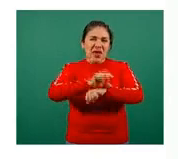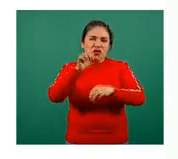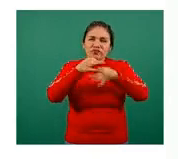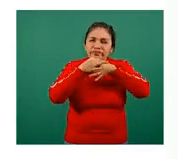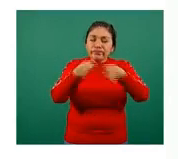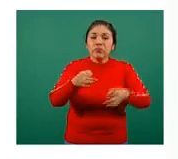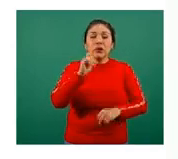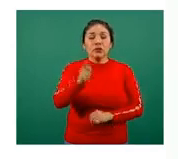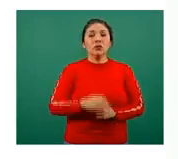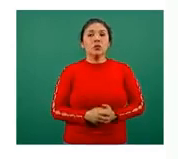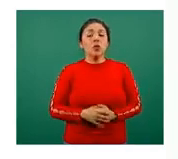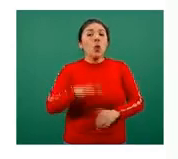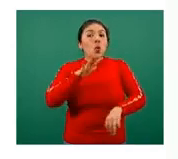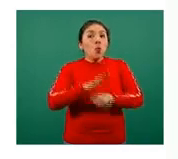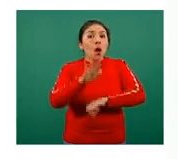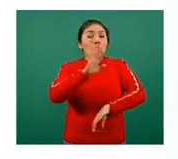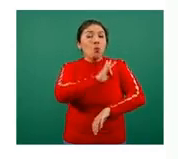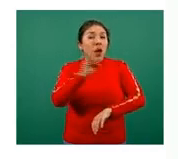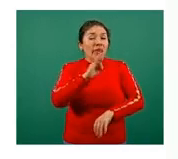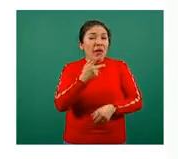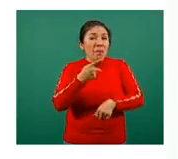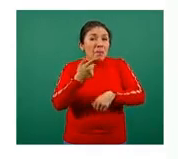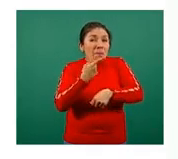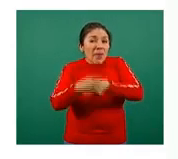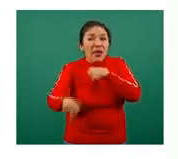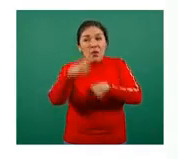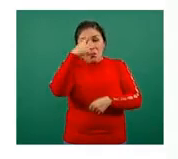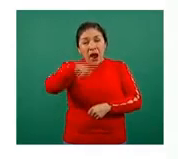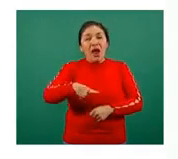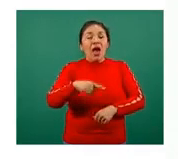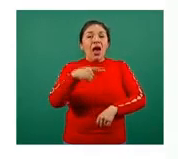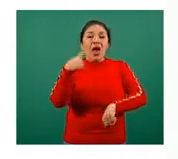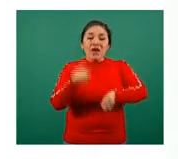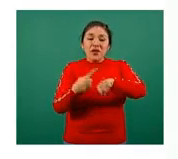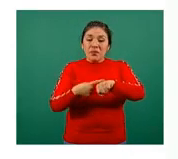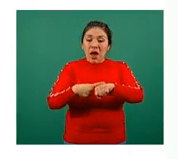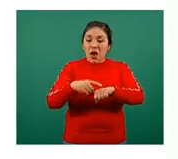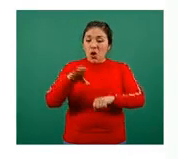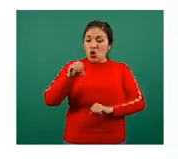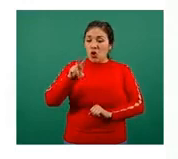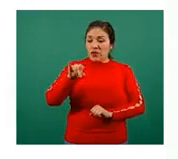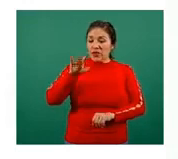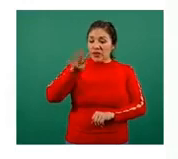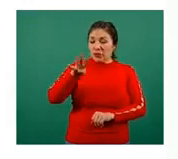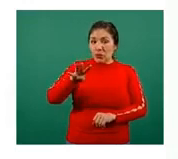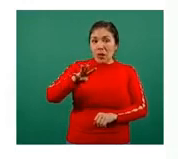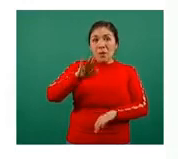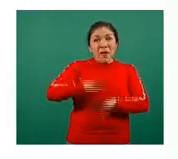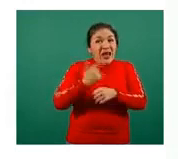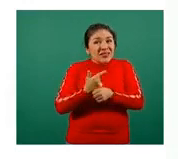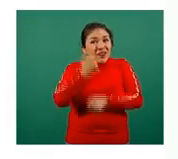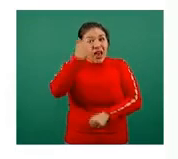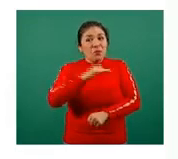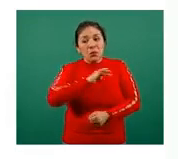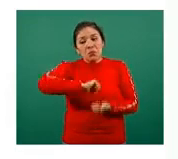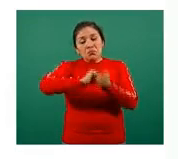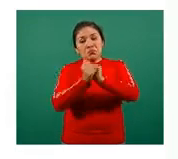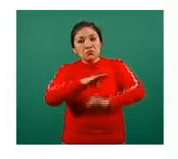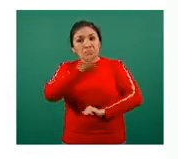el riesgo de enfermedad grave y muerte por COVID-19 aumenta considerablemente con la